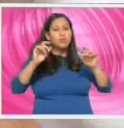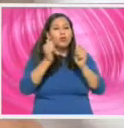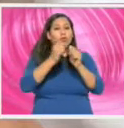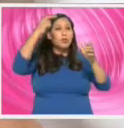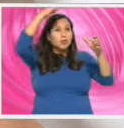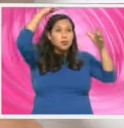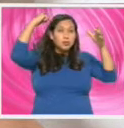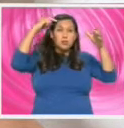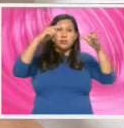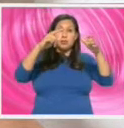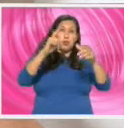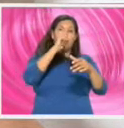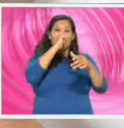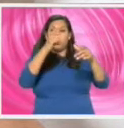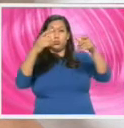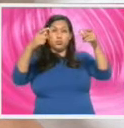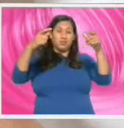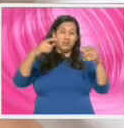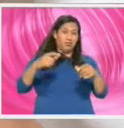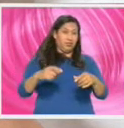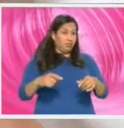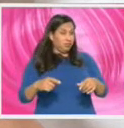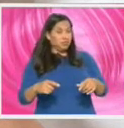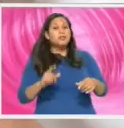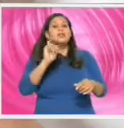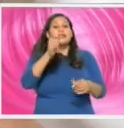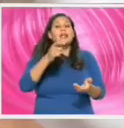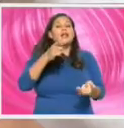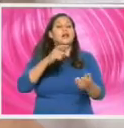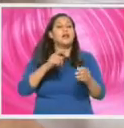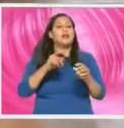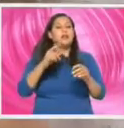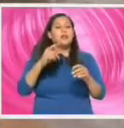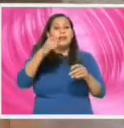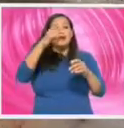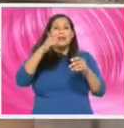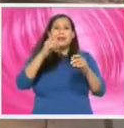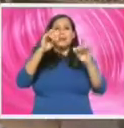tienen una gran ventaja, porque la migraña con aura significa que hay algo antes de que me empiece a doler